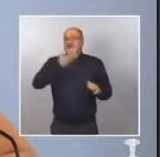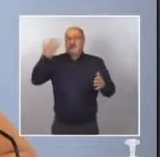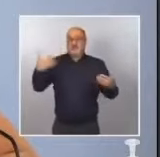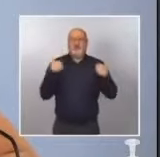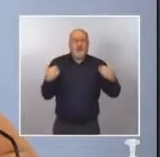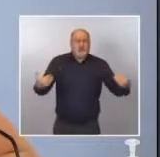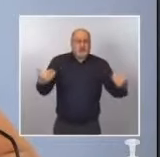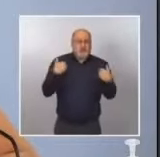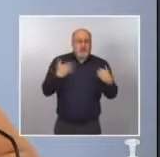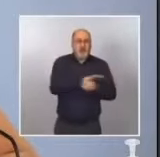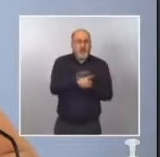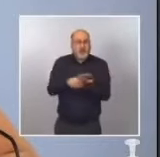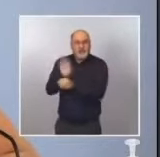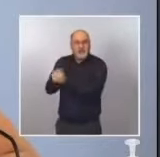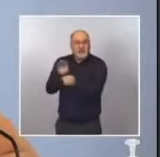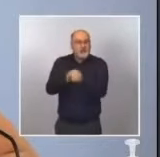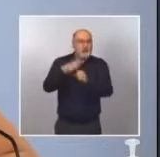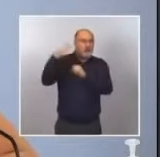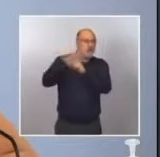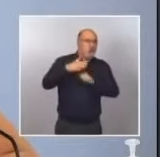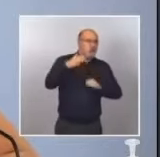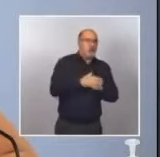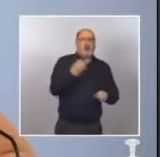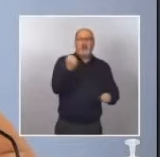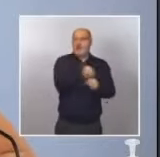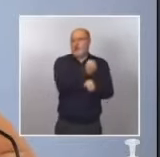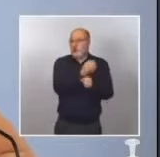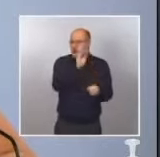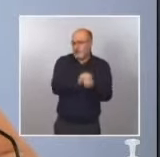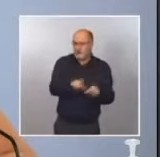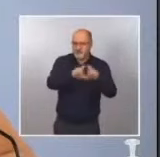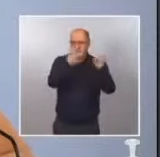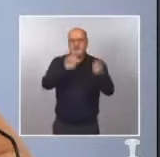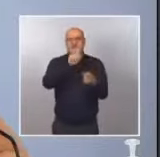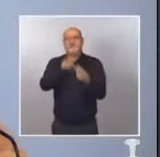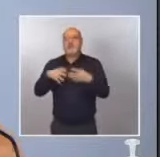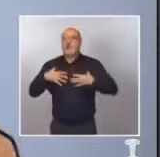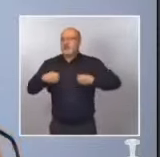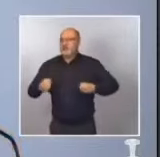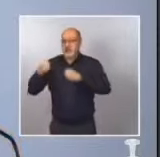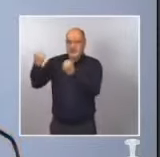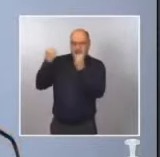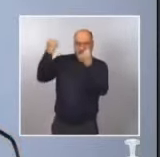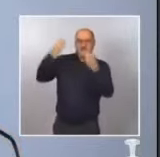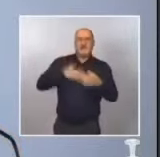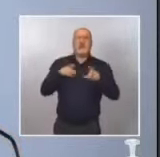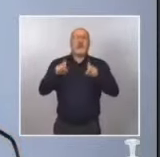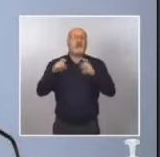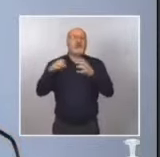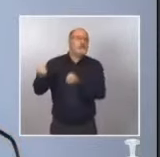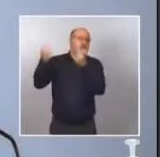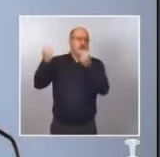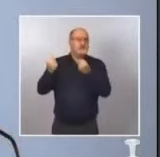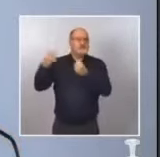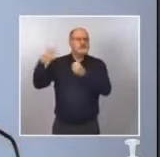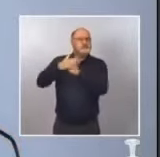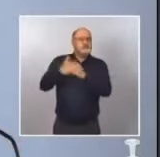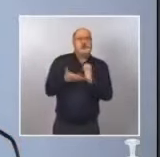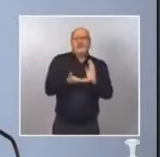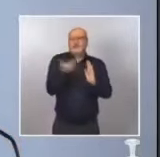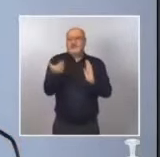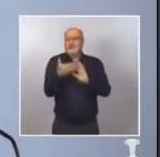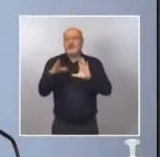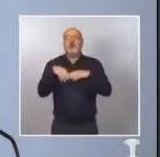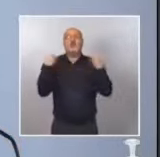los que sufren esas discriminaciones en el empleo en la salud en la educación por tanto una ley integral que tiene